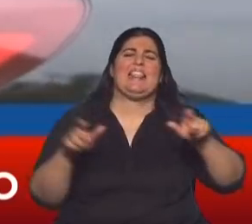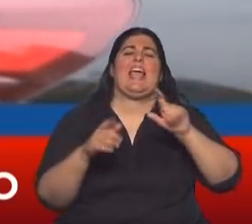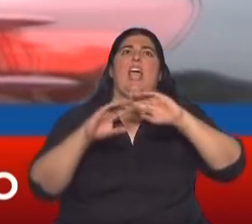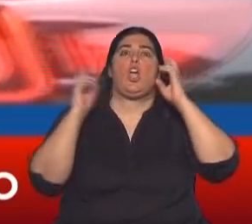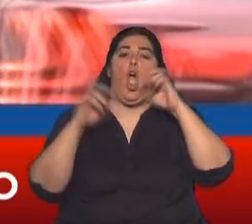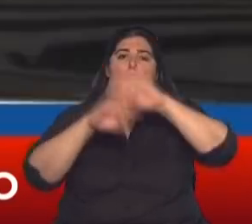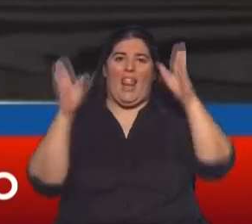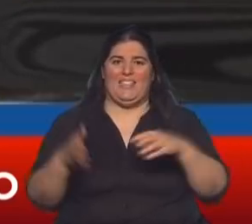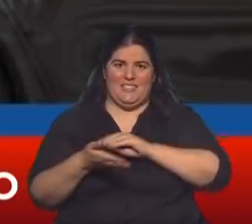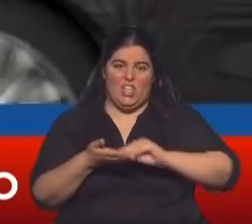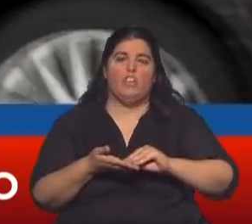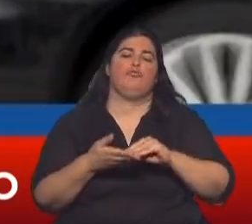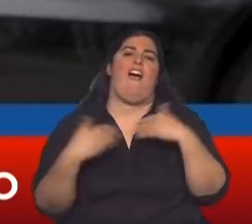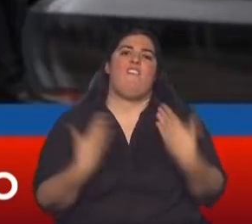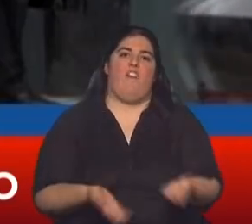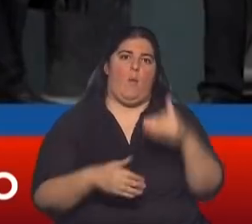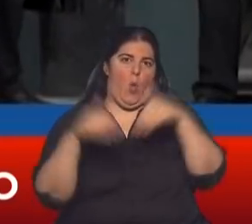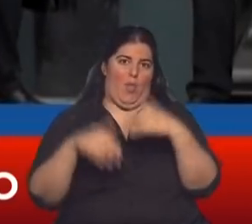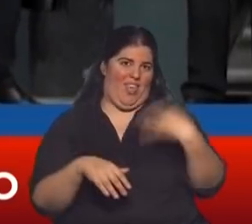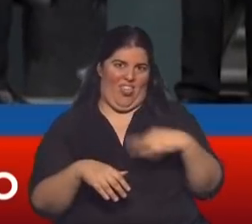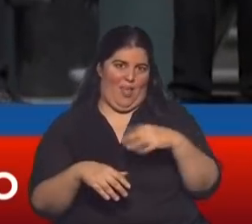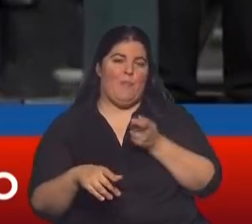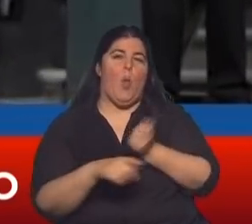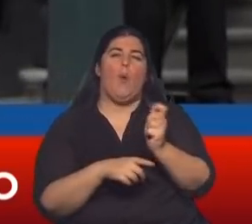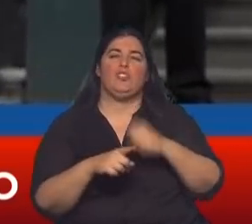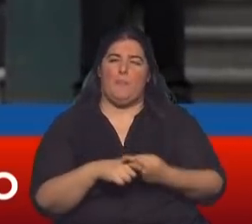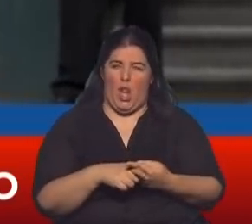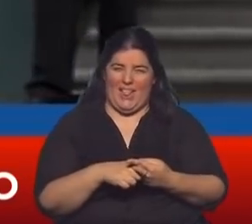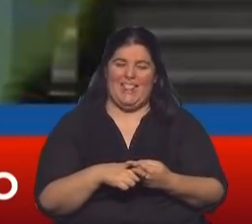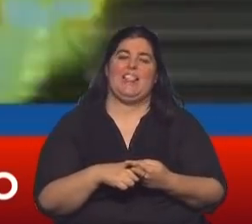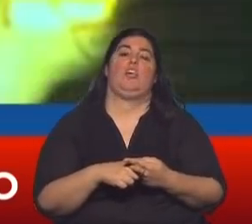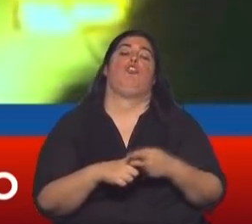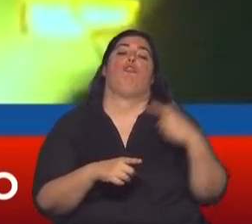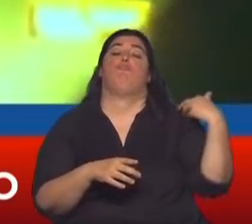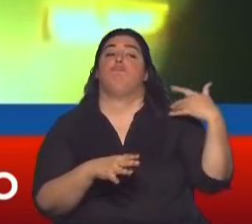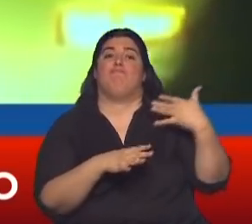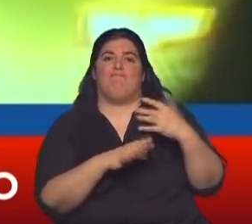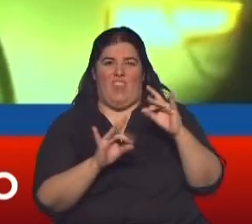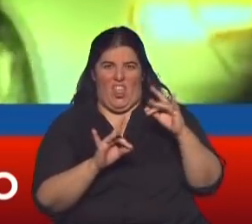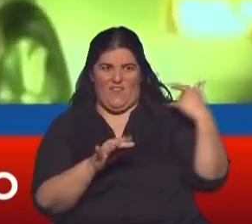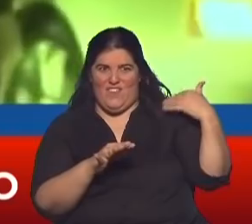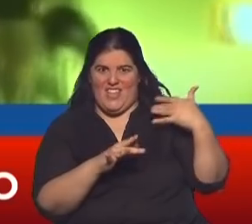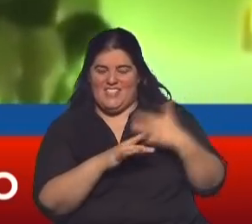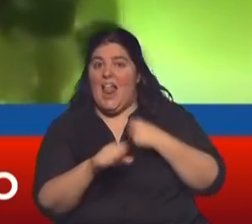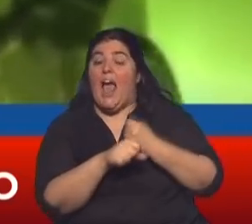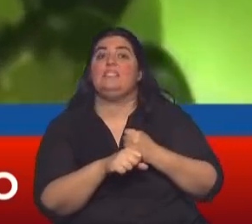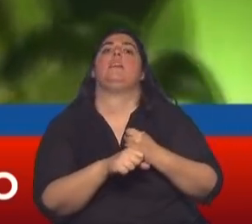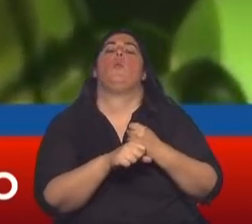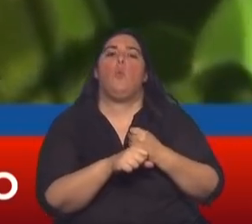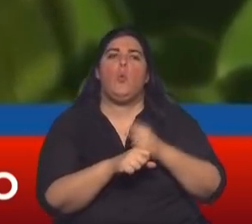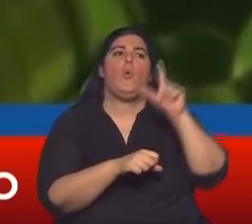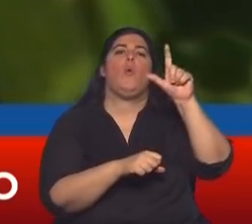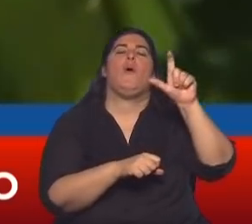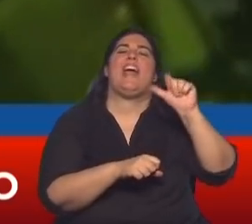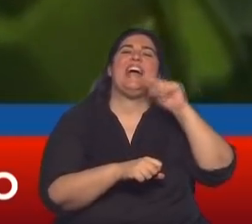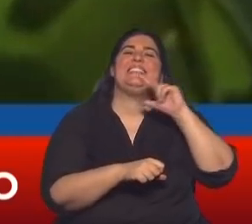de la moción de vacancia, un número que no le resultaba fácil obtener hasta que se conoció que Castillo mantuvo reuniones con empresarios en su